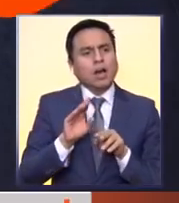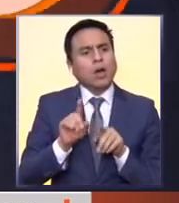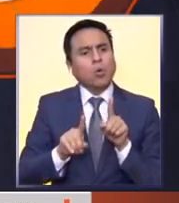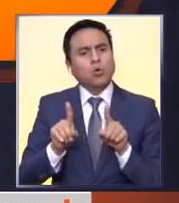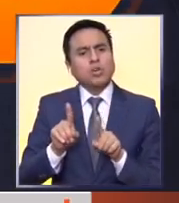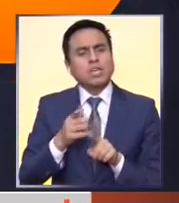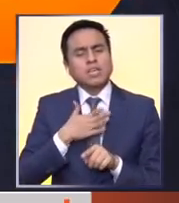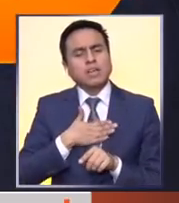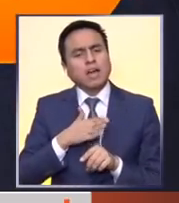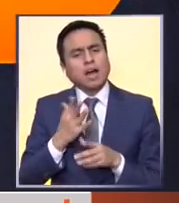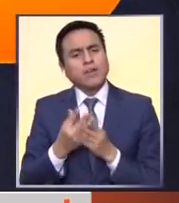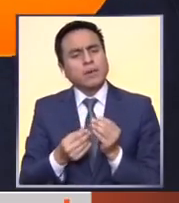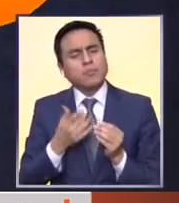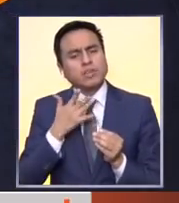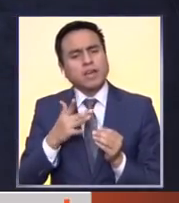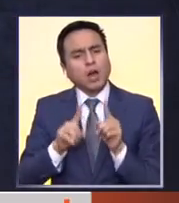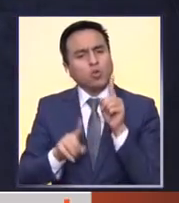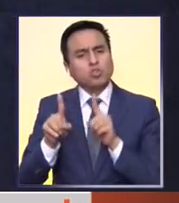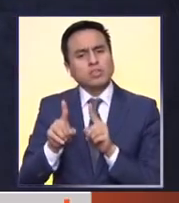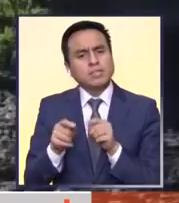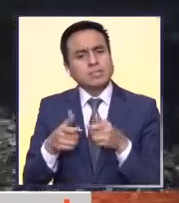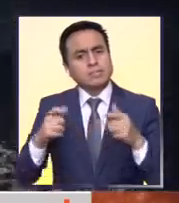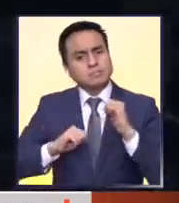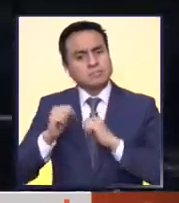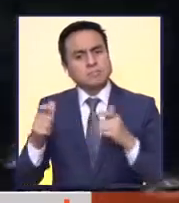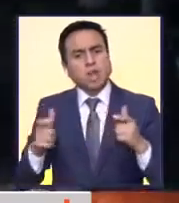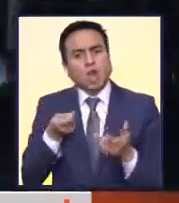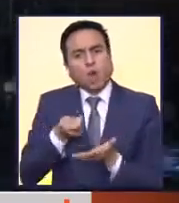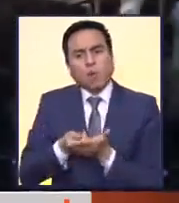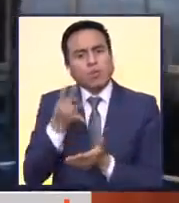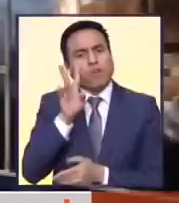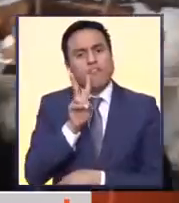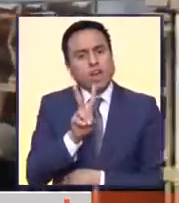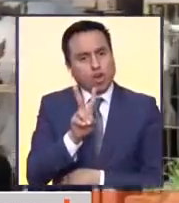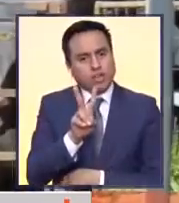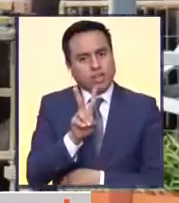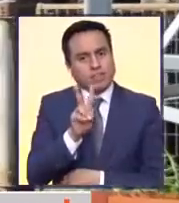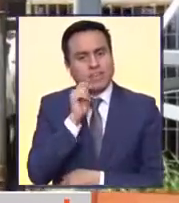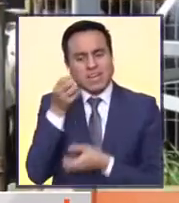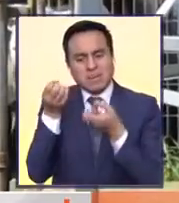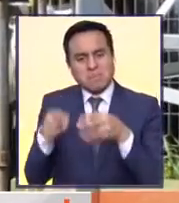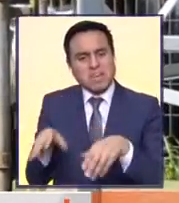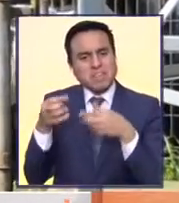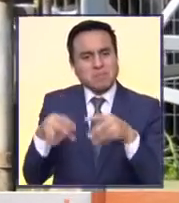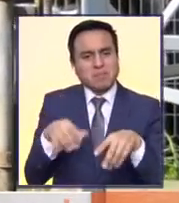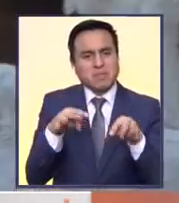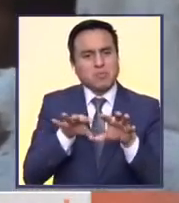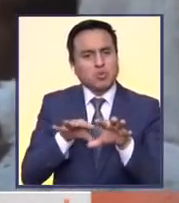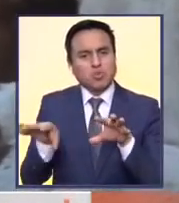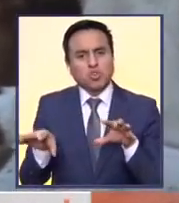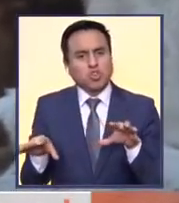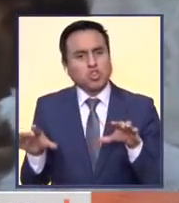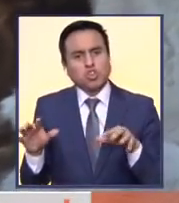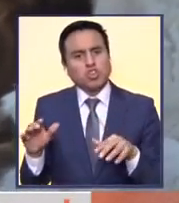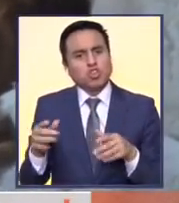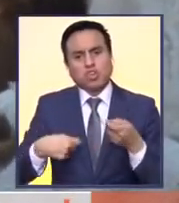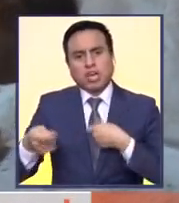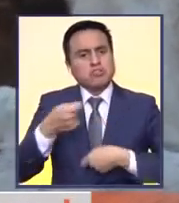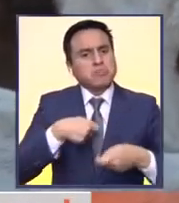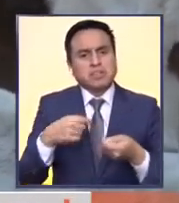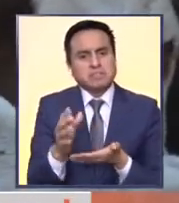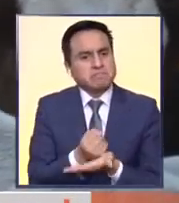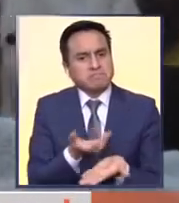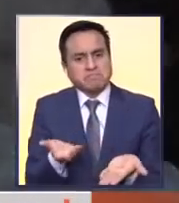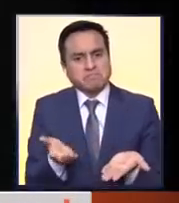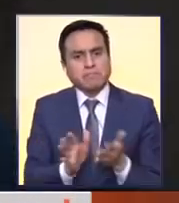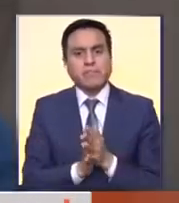acabe, ya que indican los grandes distribuidores solo compran la B corta, dejando pérdidas por los productos que no llegan a comercializarse.